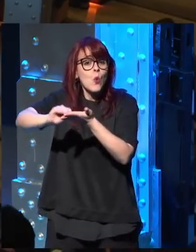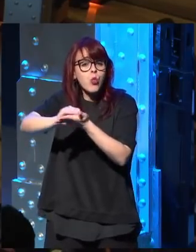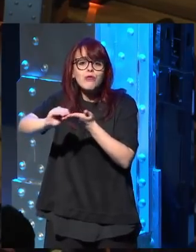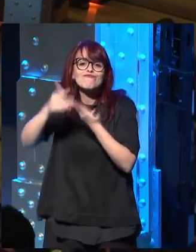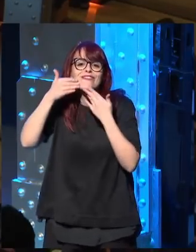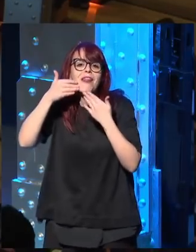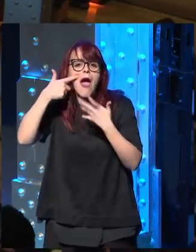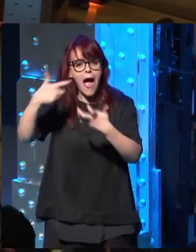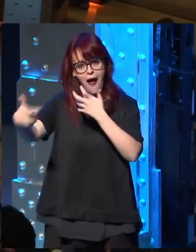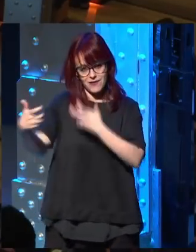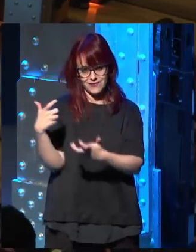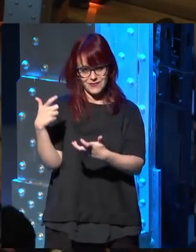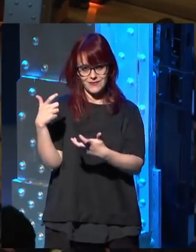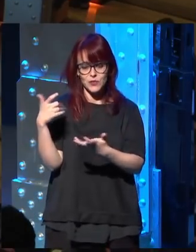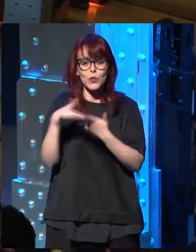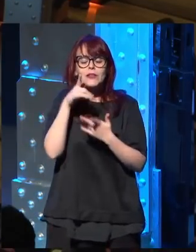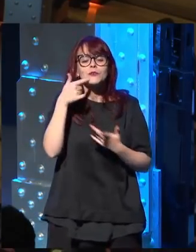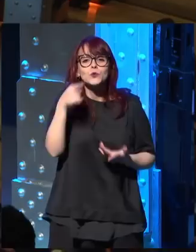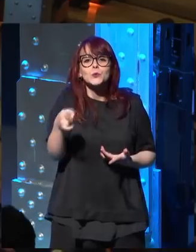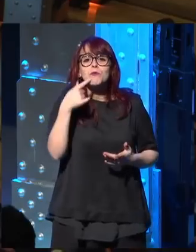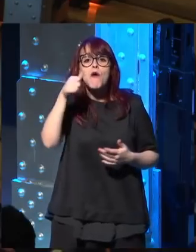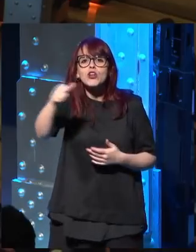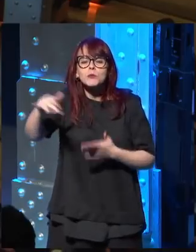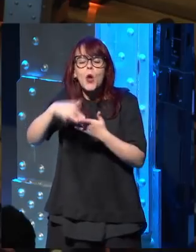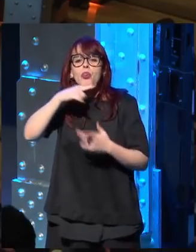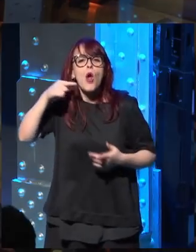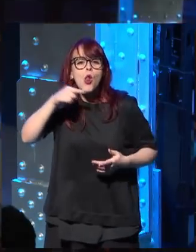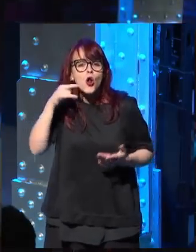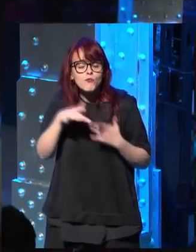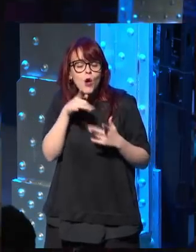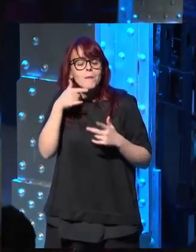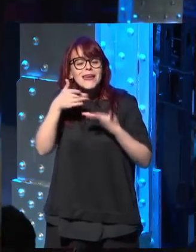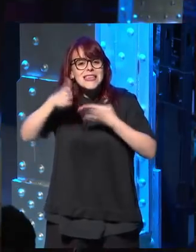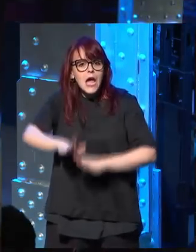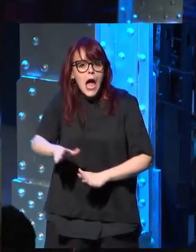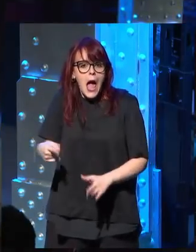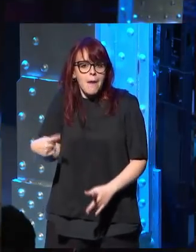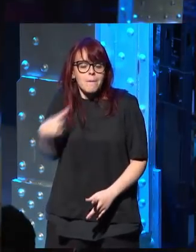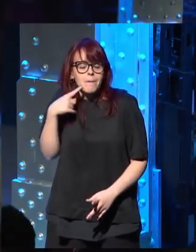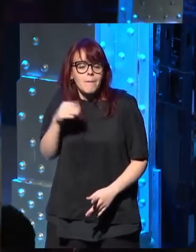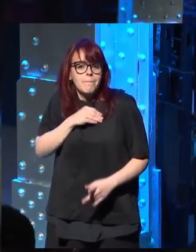solucionar el arte, ¿no? ¿Qué botón aprietas tú para que el dolor de la pérdida de tu hija,